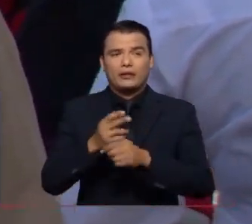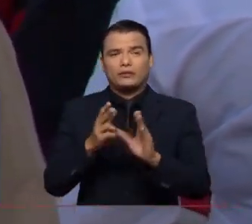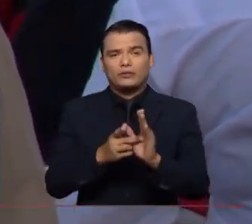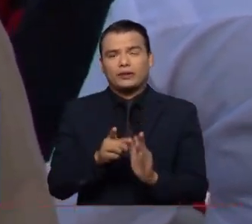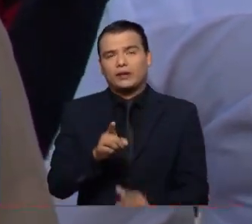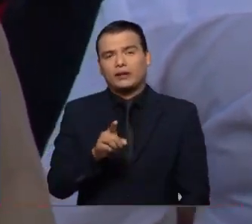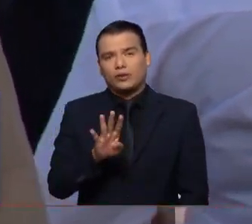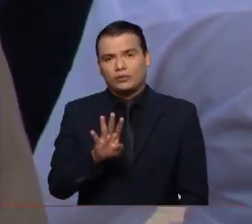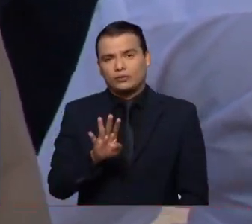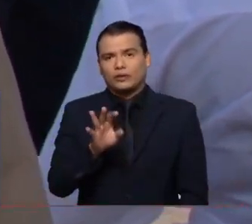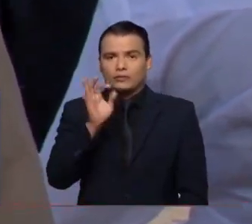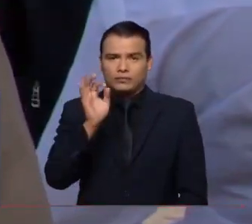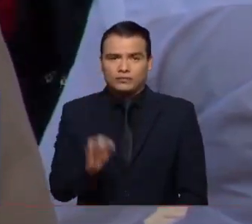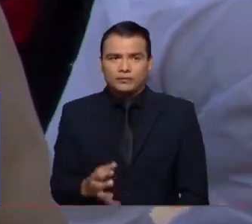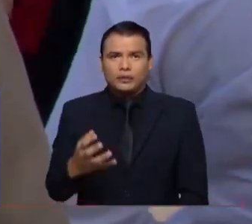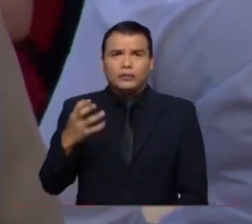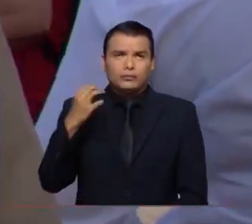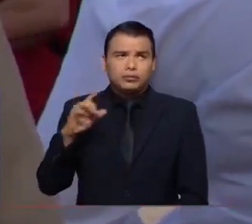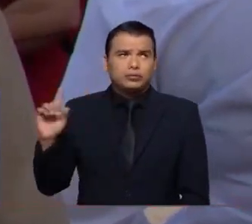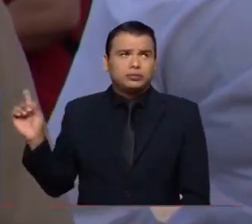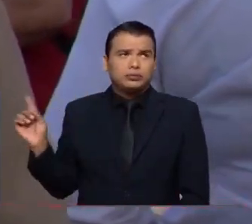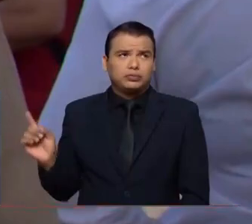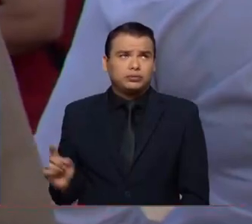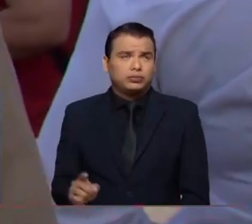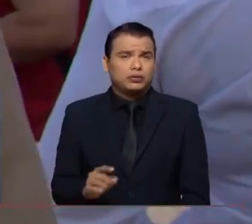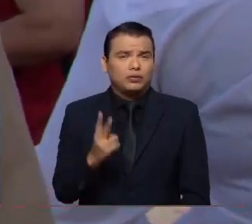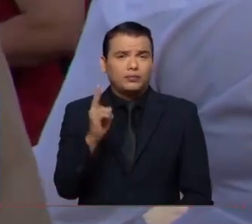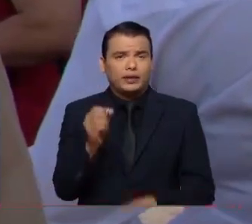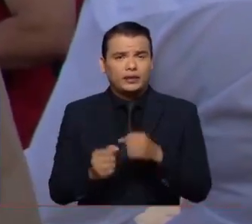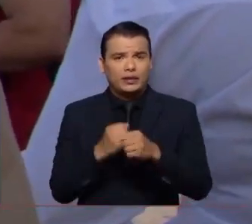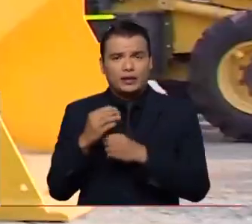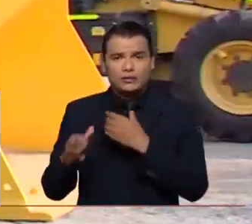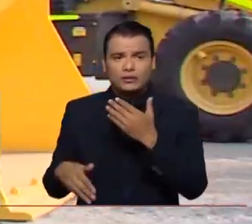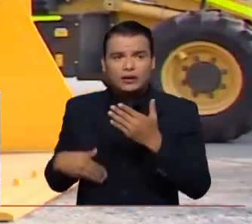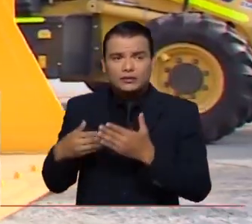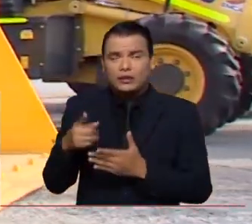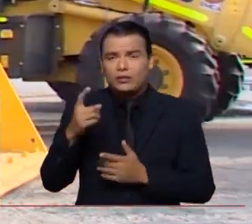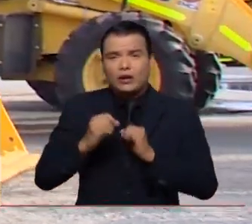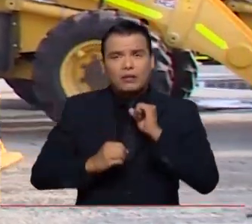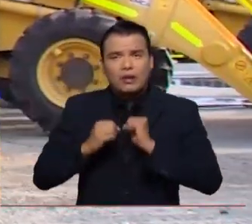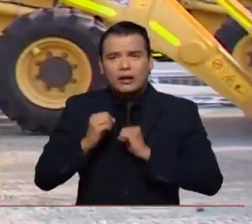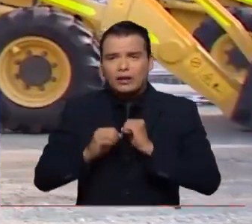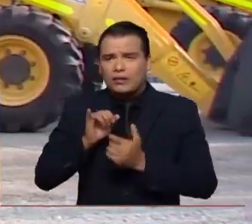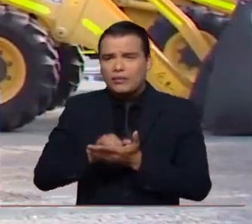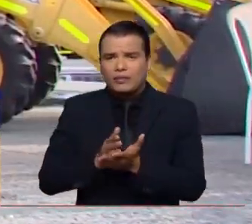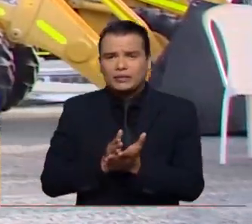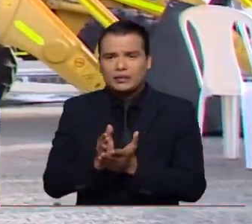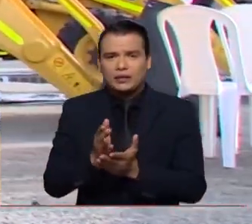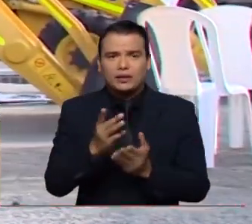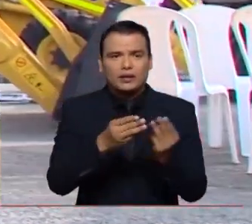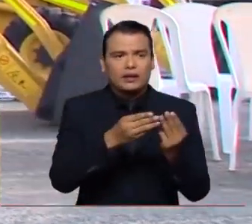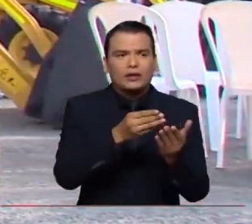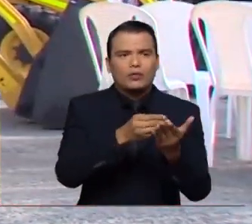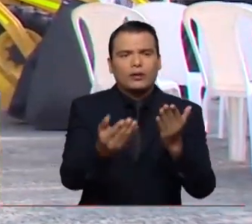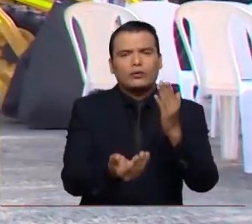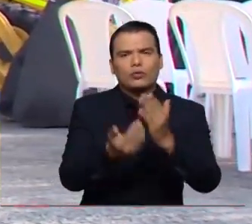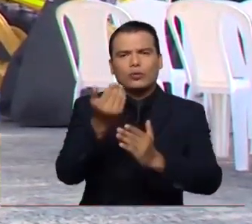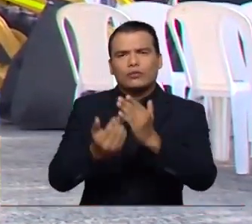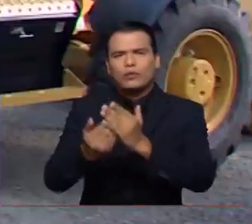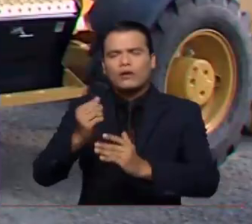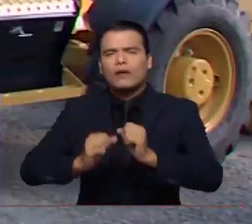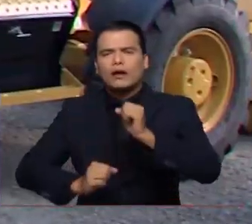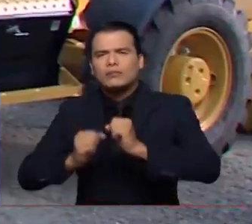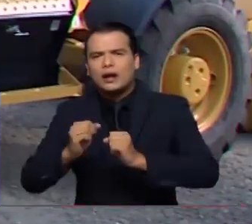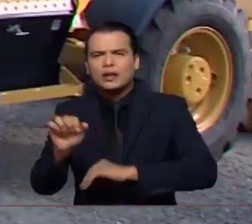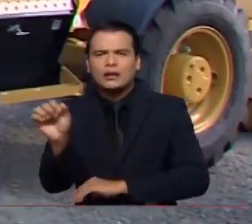20 años. Han traído 2 o 3, pero pues seguimos con la misma pesadilla. Mcali adquirió retroexcavadoras, cargadores